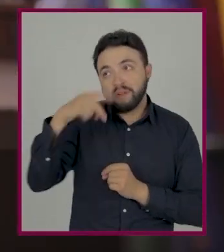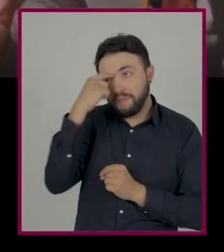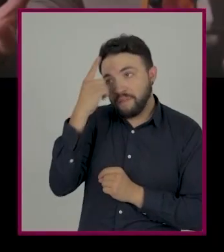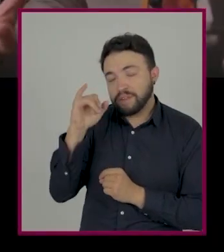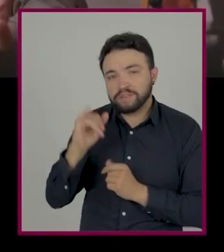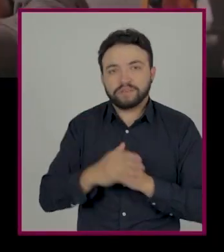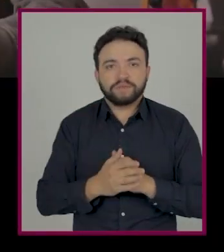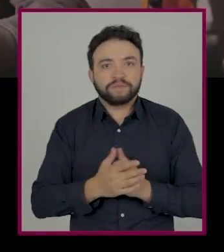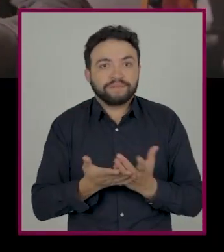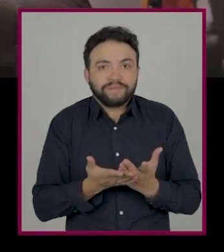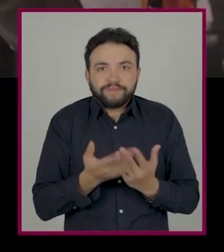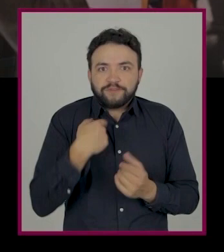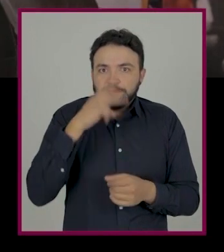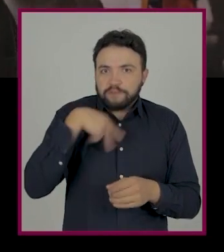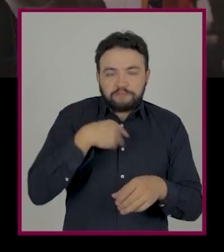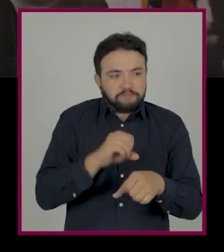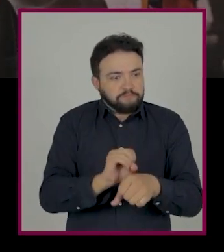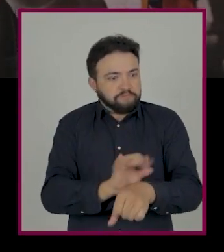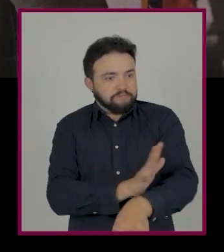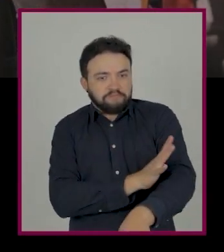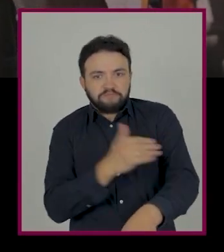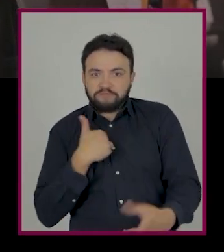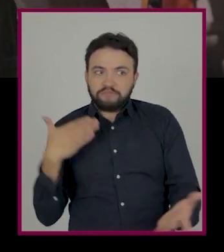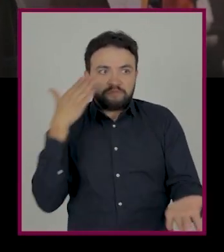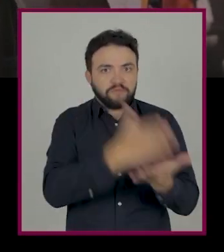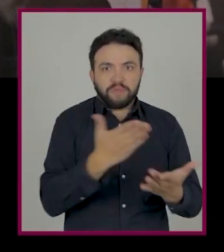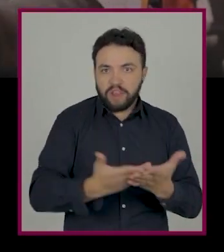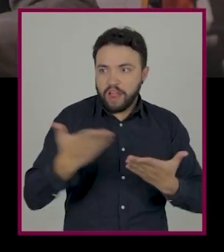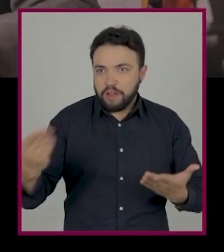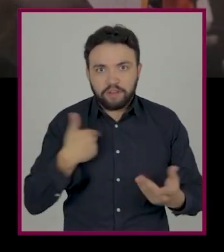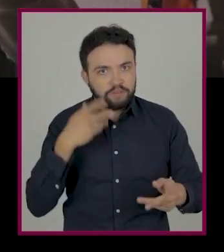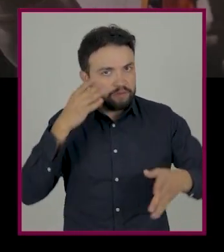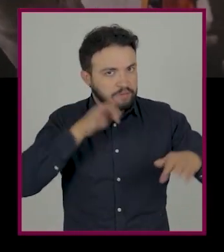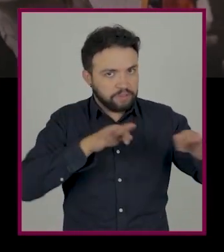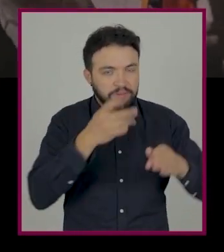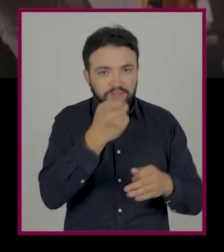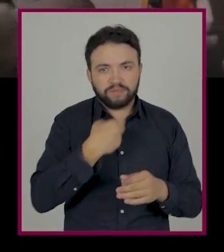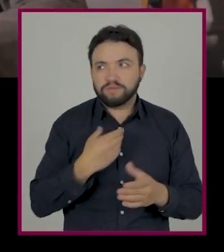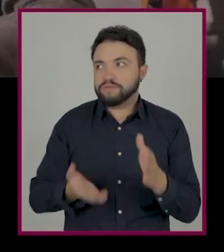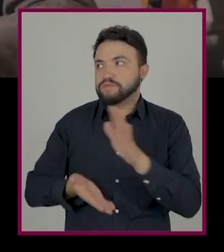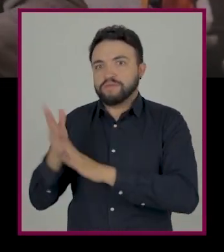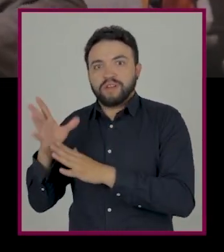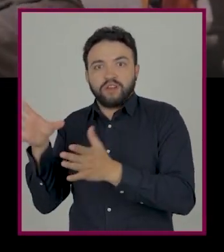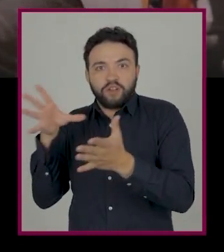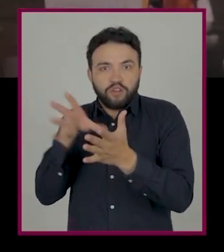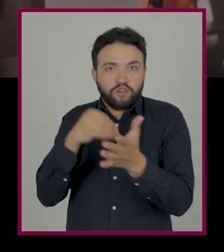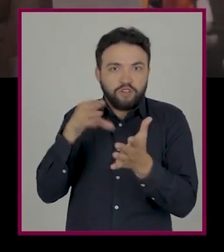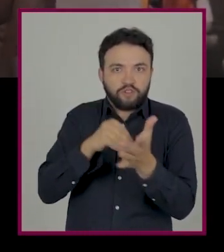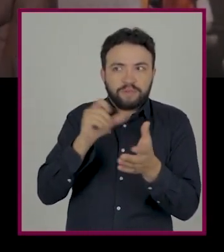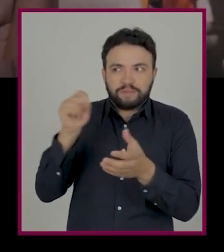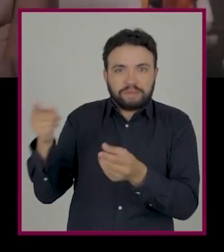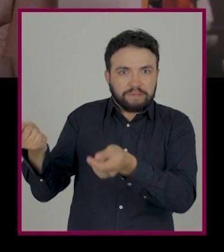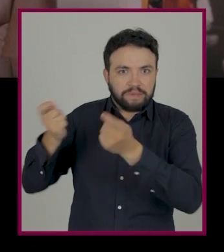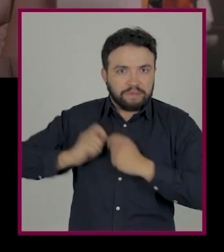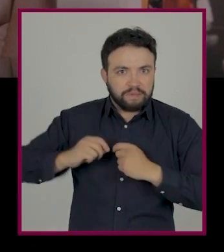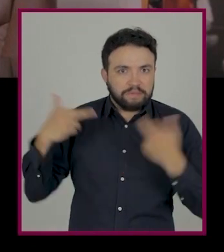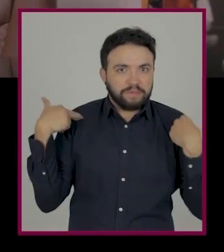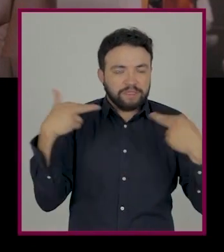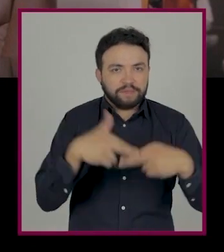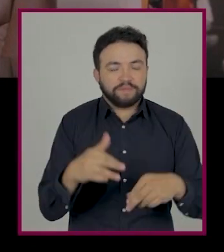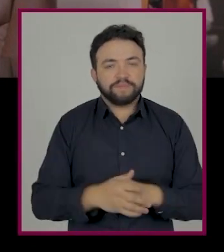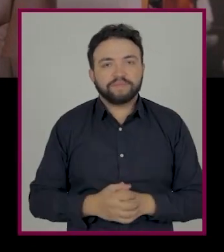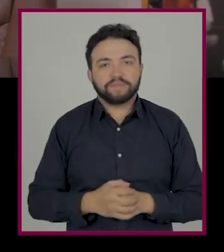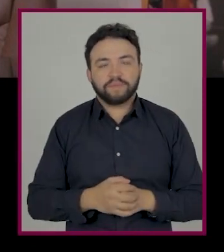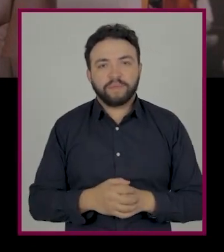que lo es. ¡Qué rayos, Citla! Estoy inspirado. Me iré ahora mismo a trabajar en ello. Voy por las copias del profe Julio. Bien hecho,